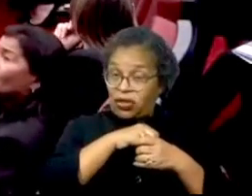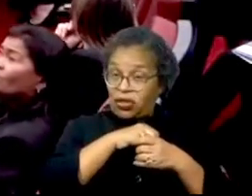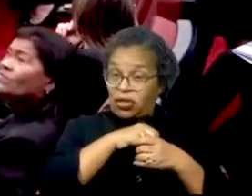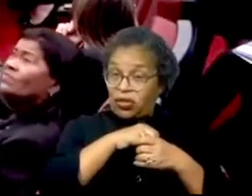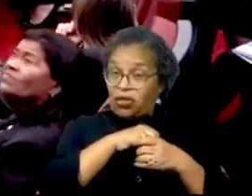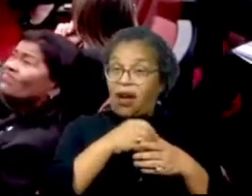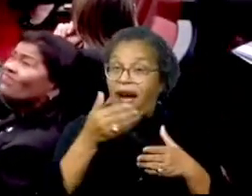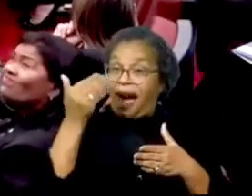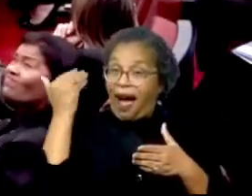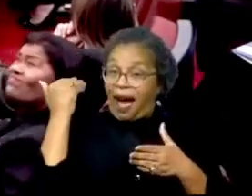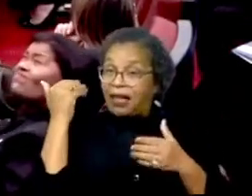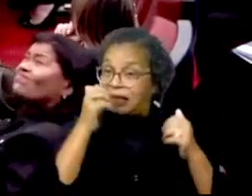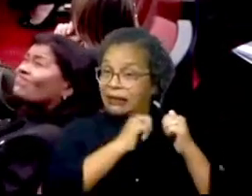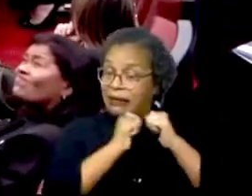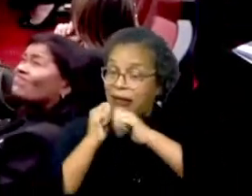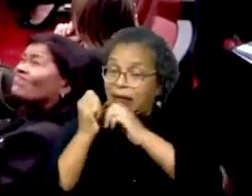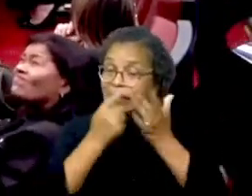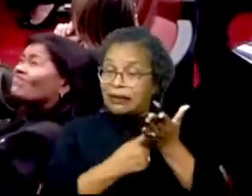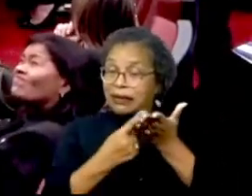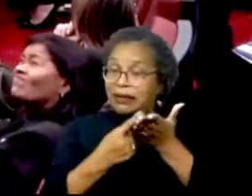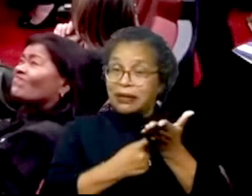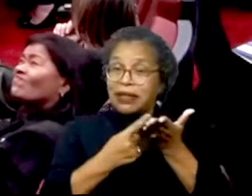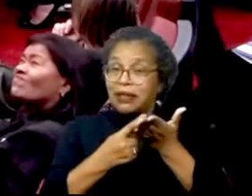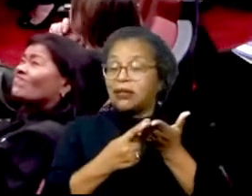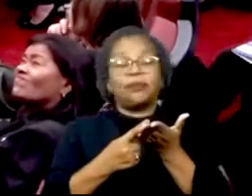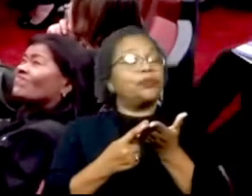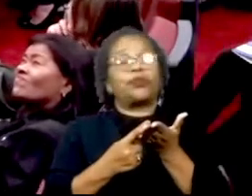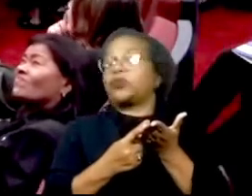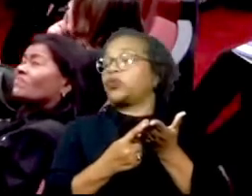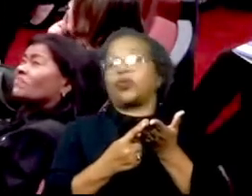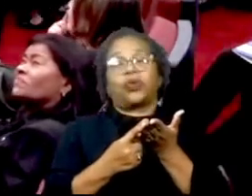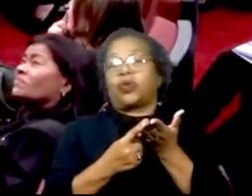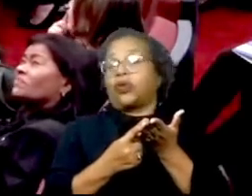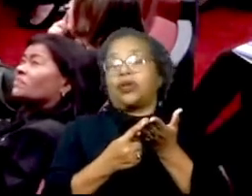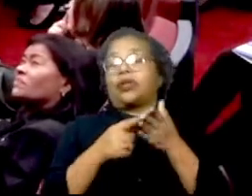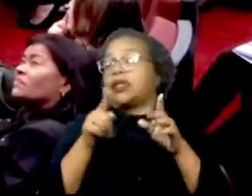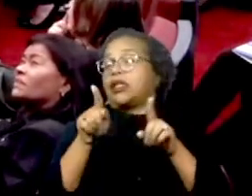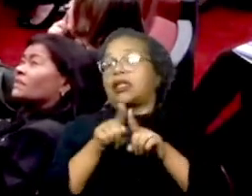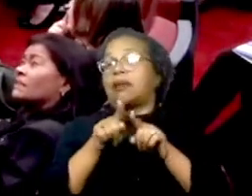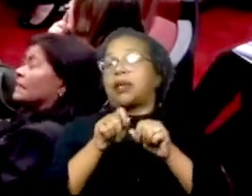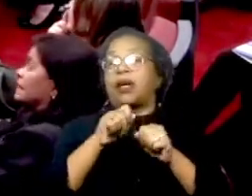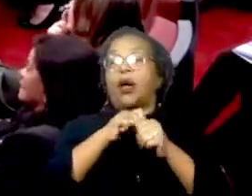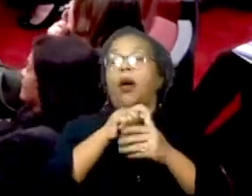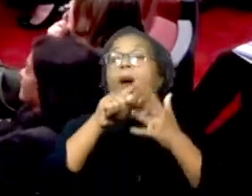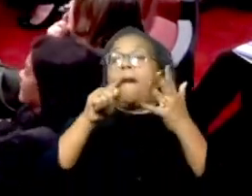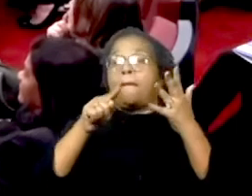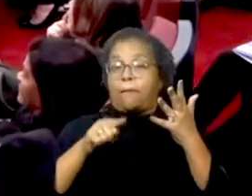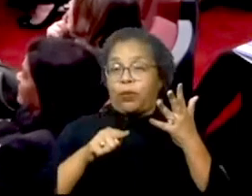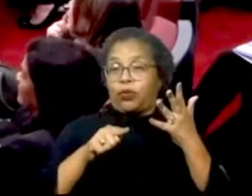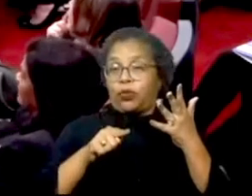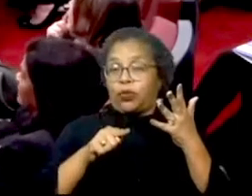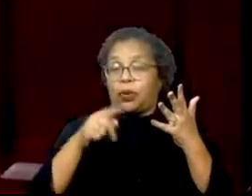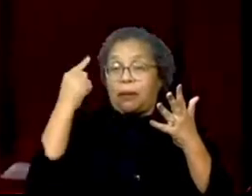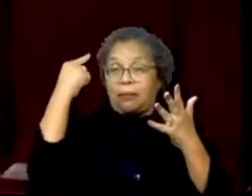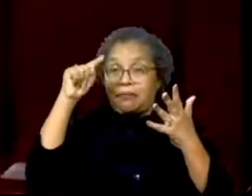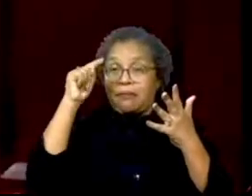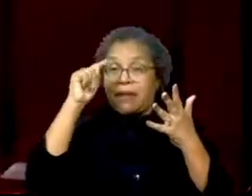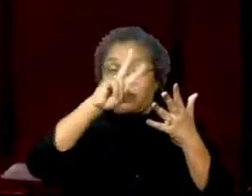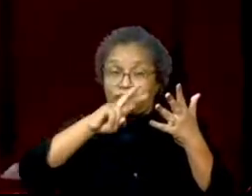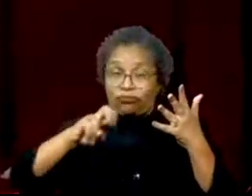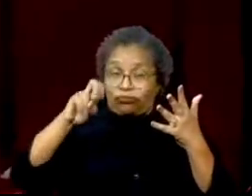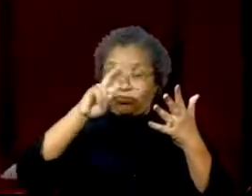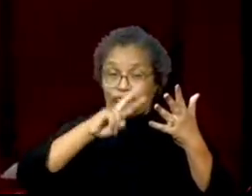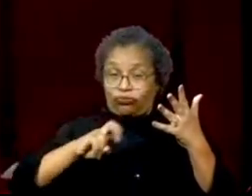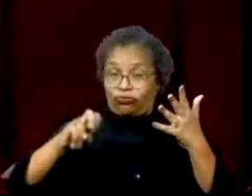ni siquiera en la comisión bicameral, ni está dentro de los puntos a revisar en